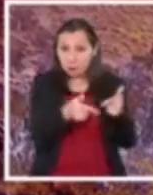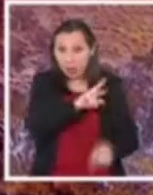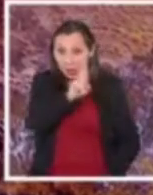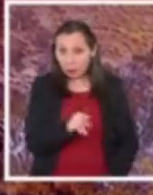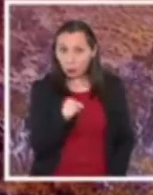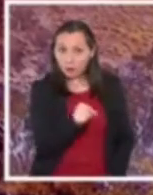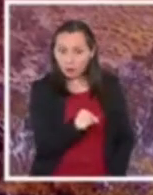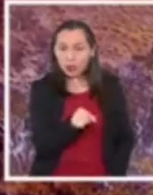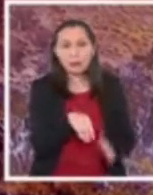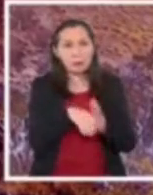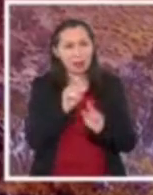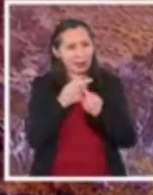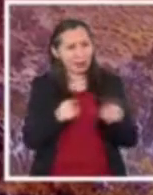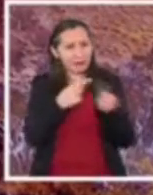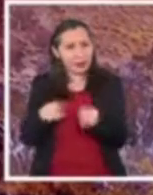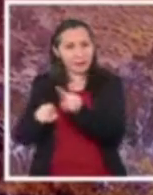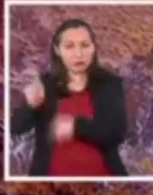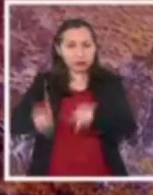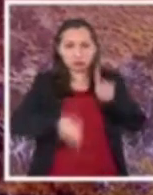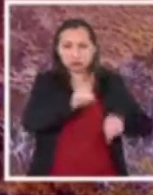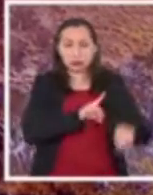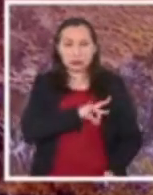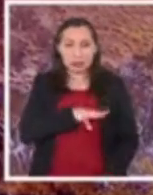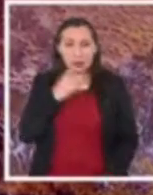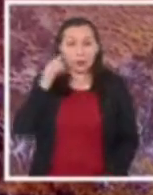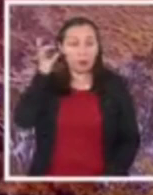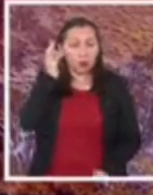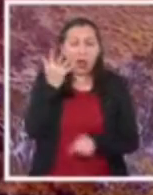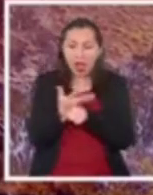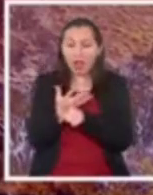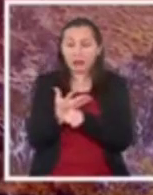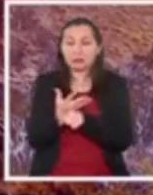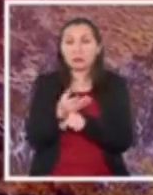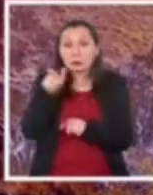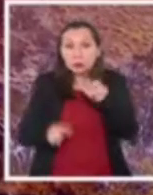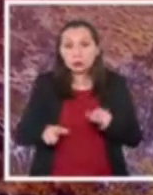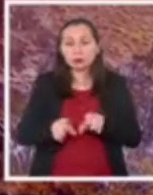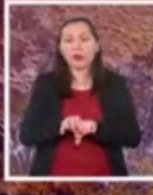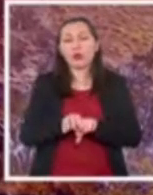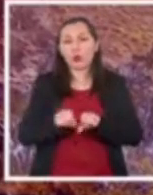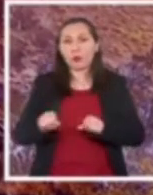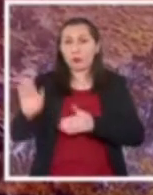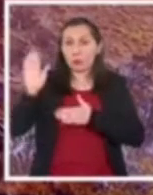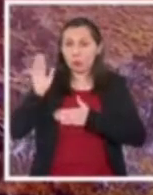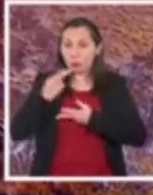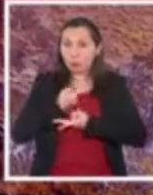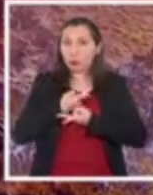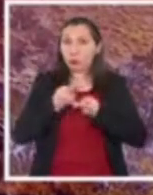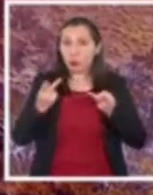es que hay una mayoría diversa de chilenos y chilenas que se han comprometido públicamente